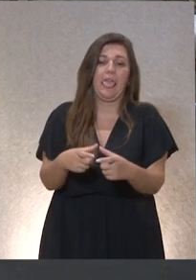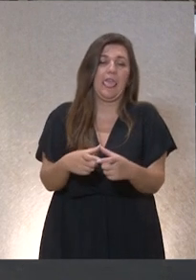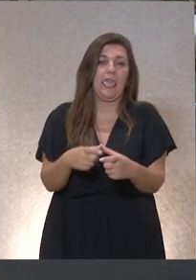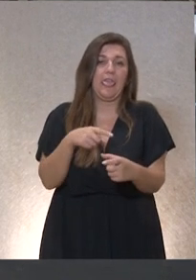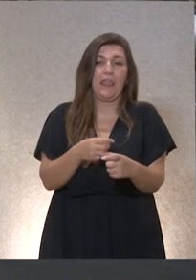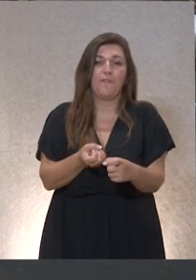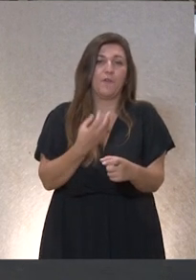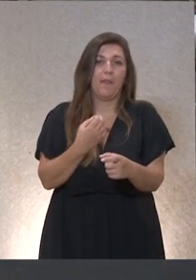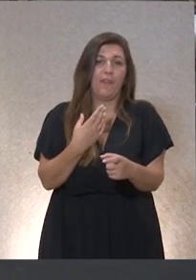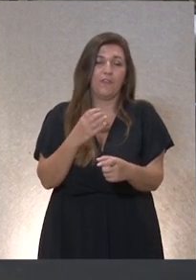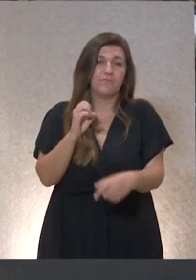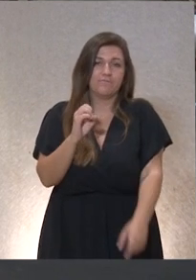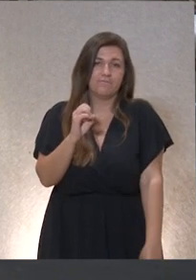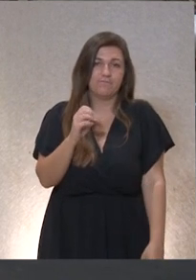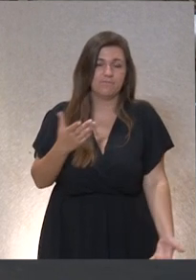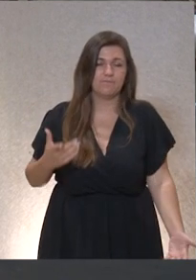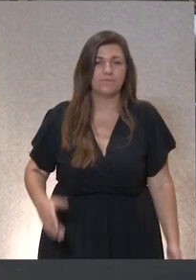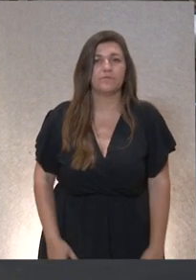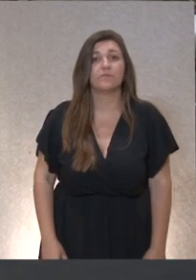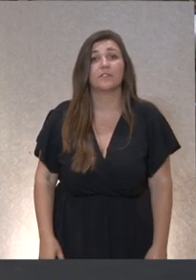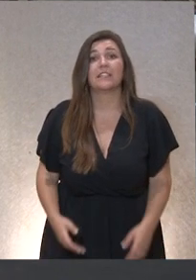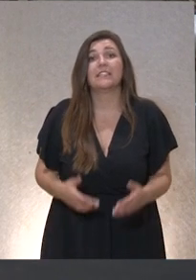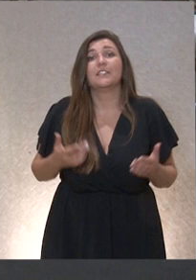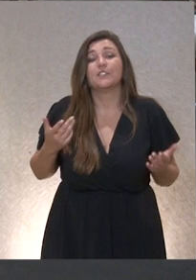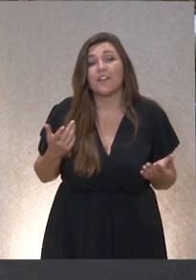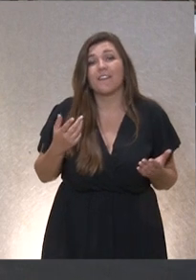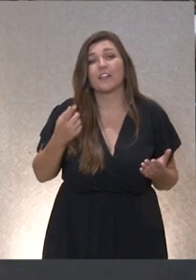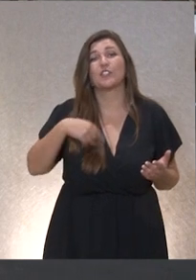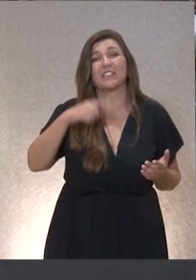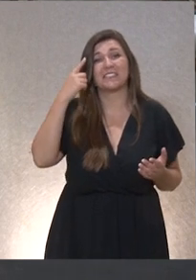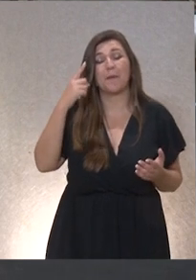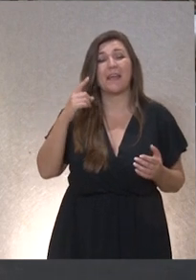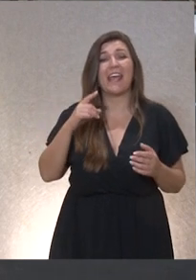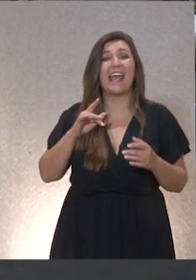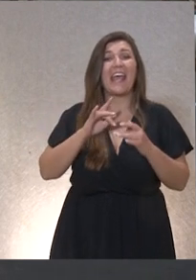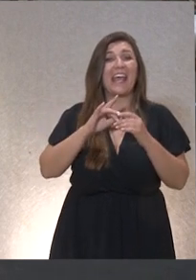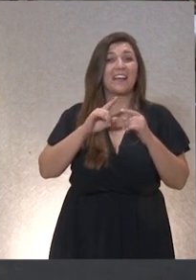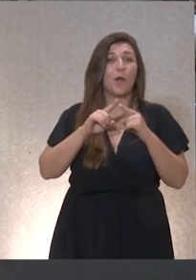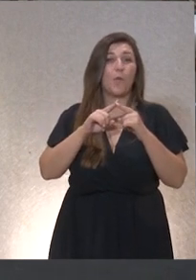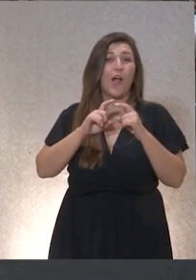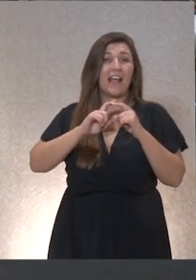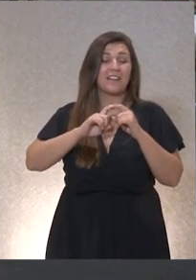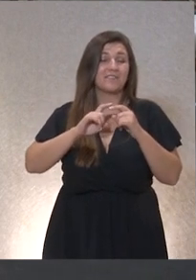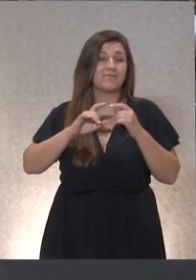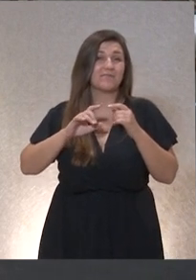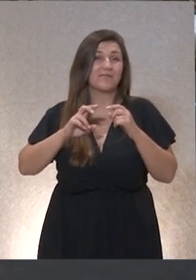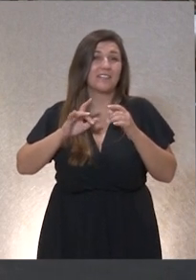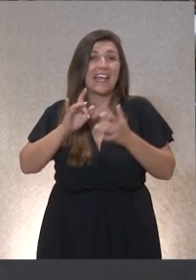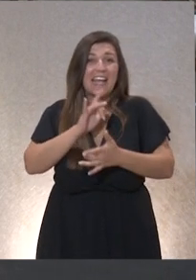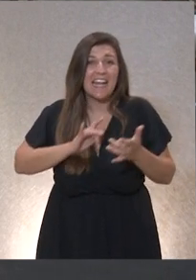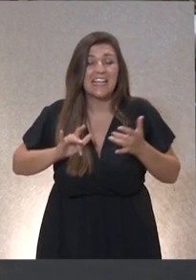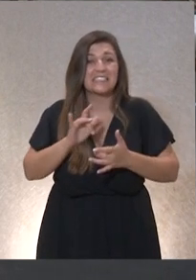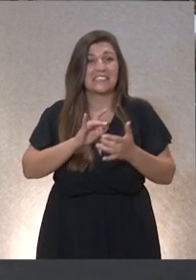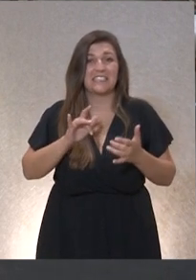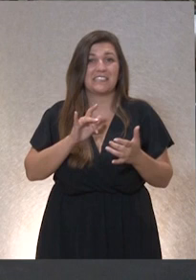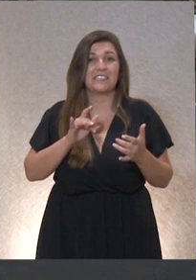hay cuenta mucho que tenemos una crisis muy dura de redactores jefes porque se ha debilitado la